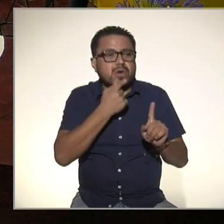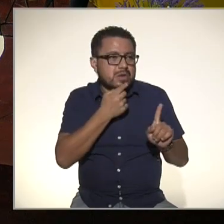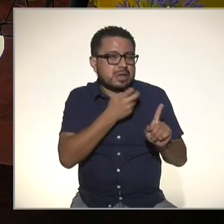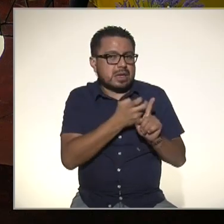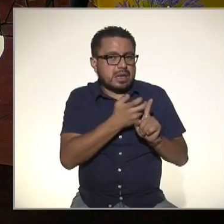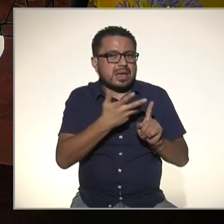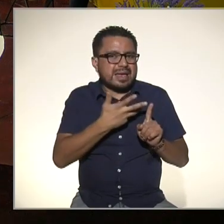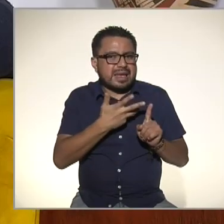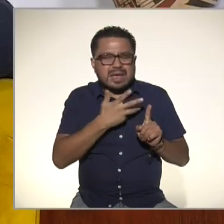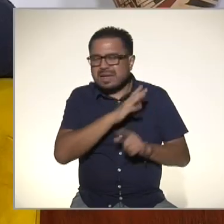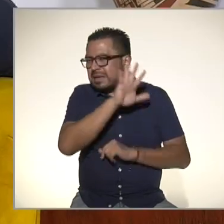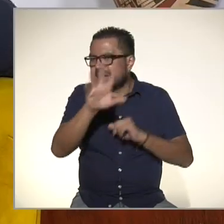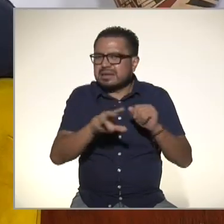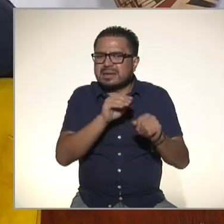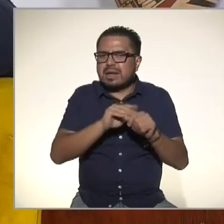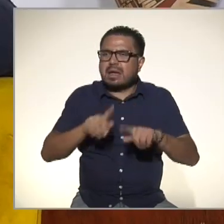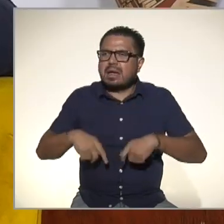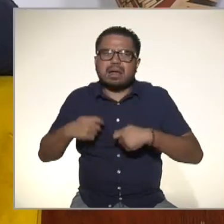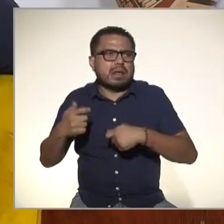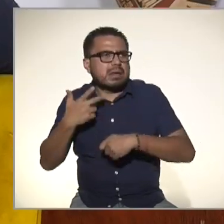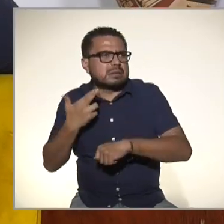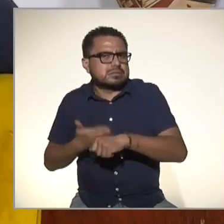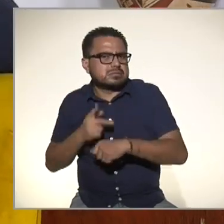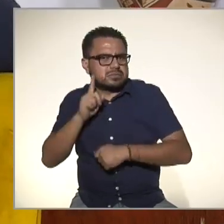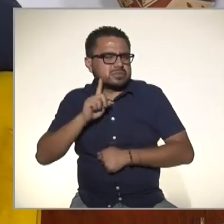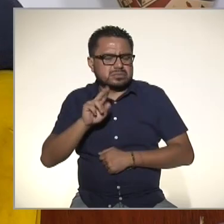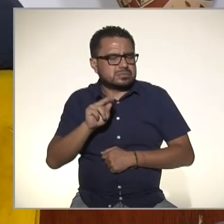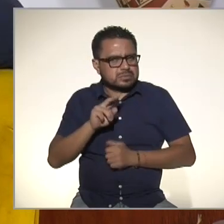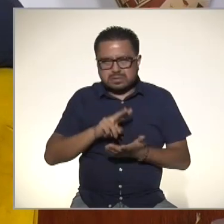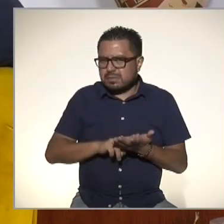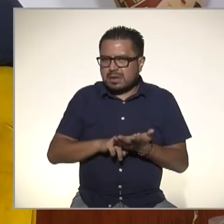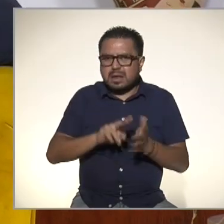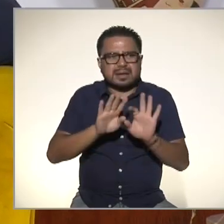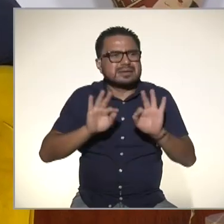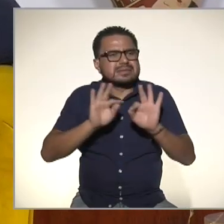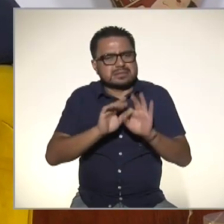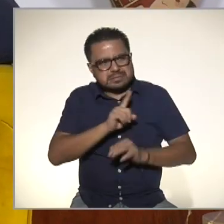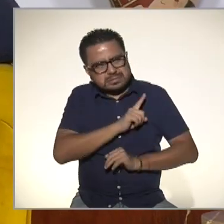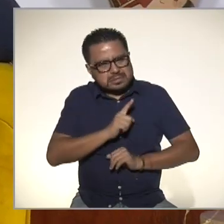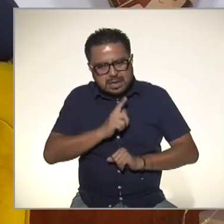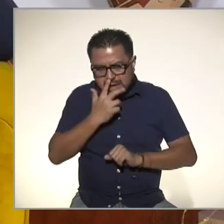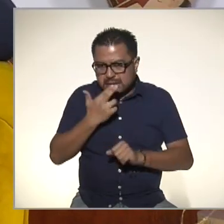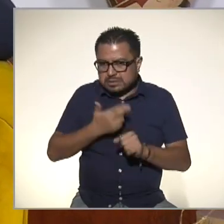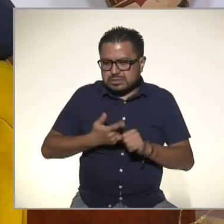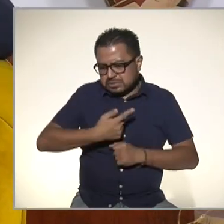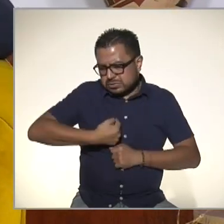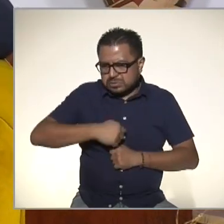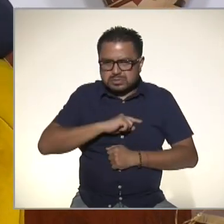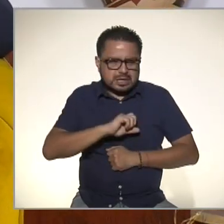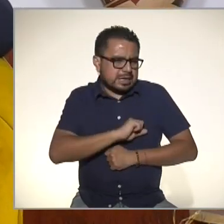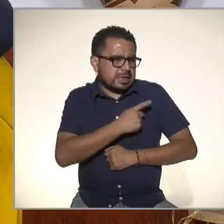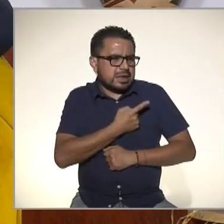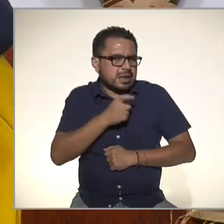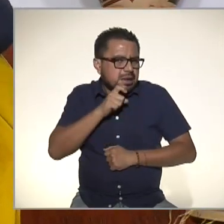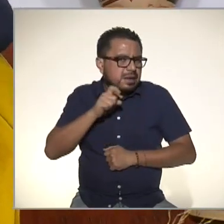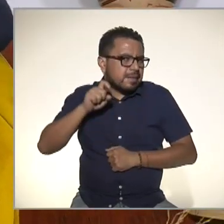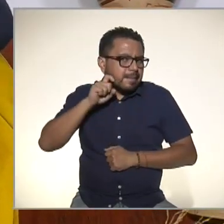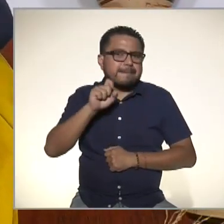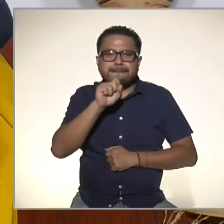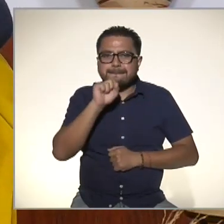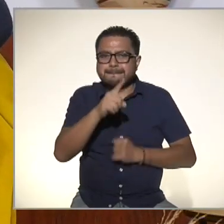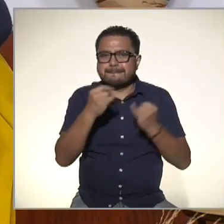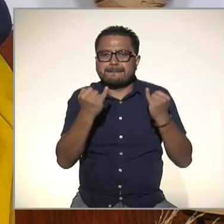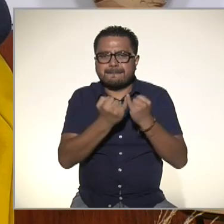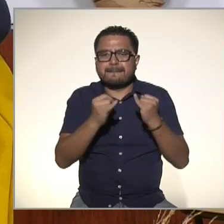a aventarles todo el papel a las mujeres y esto no se vale. Entonces es importante que nosotros tomemos riendas de nuestra salud sexual, ya se dijo, y también